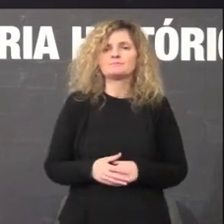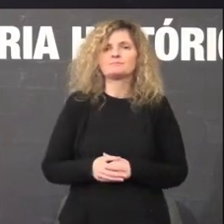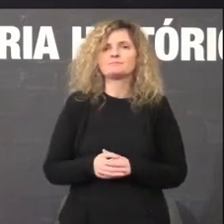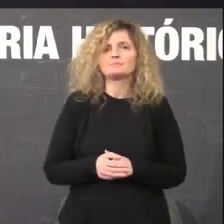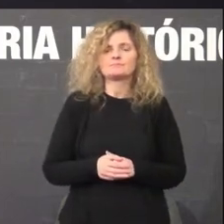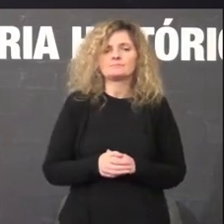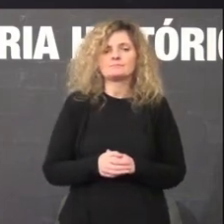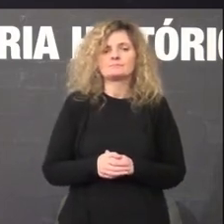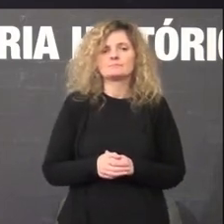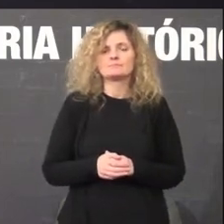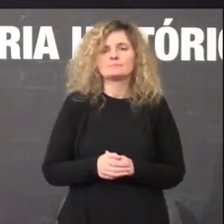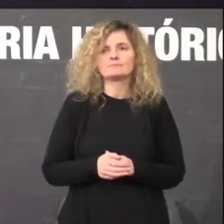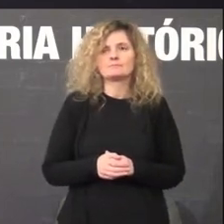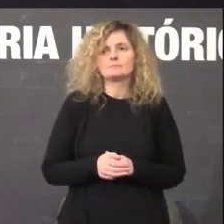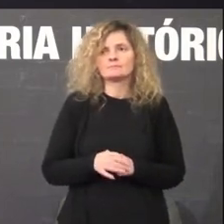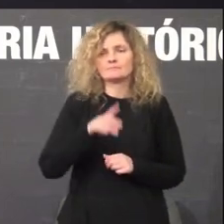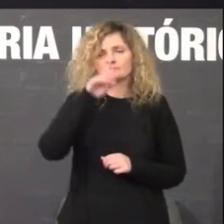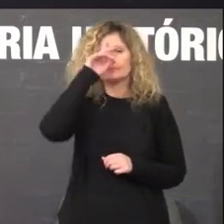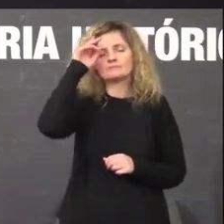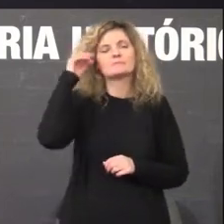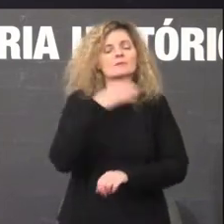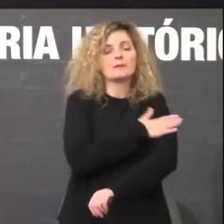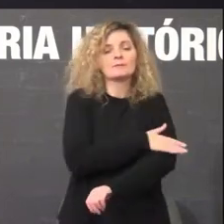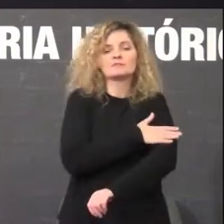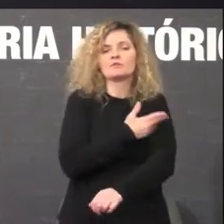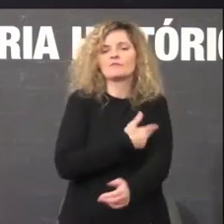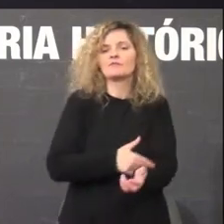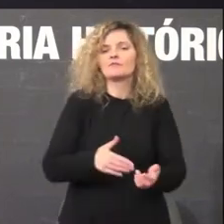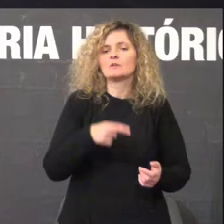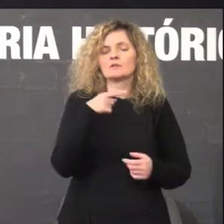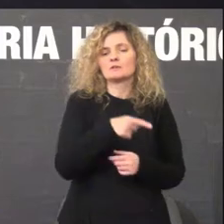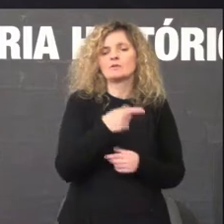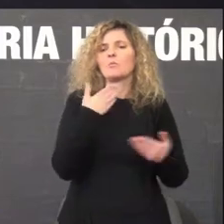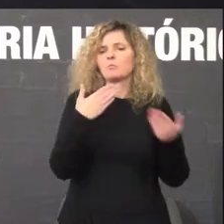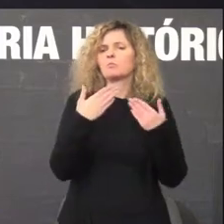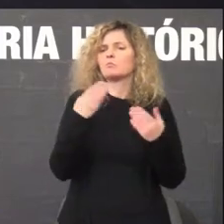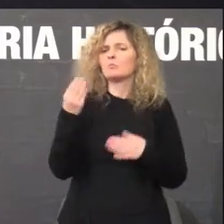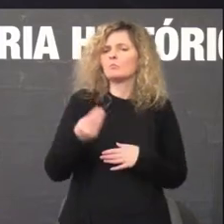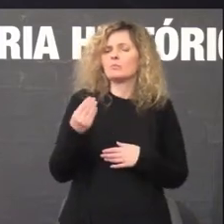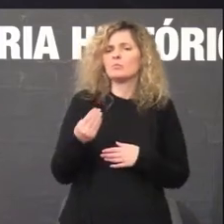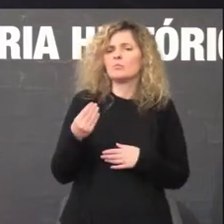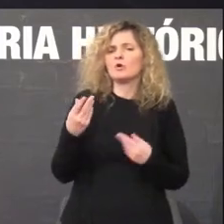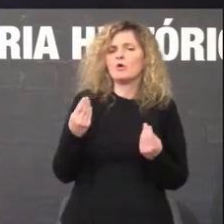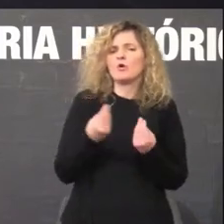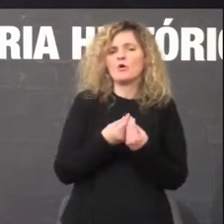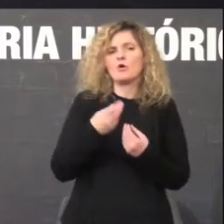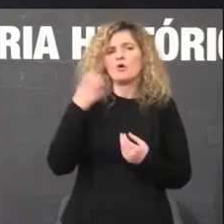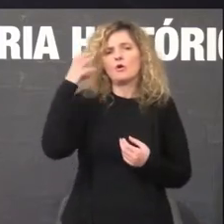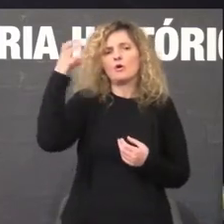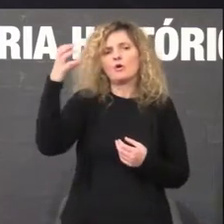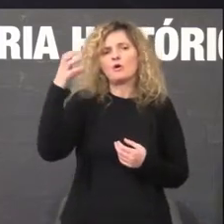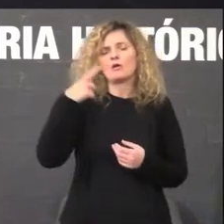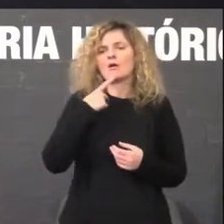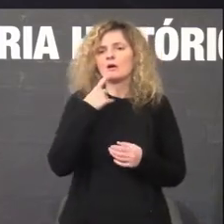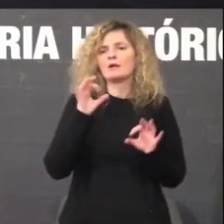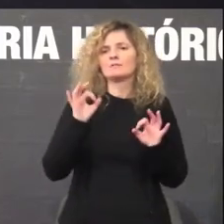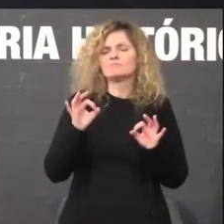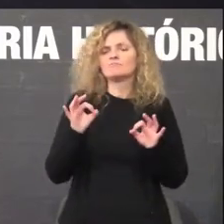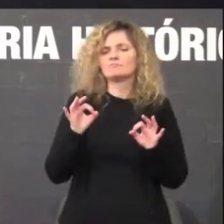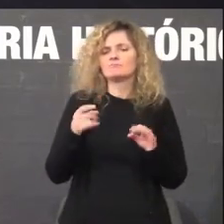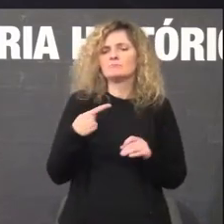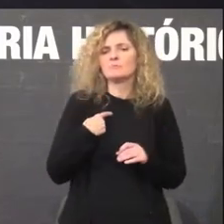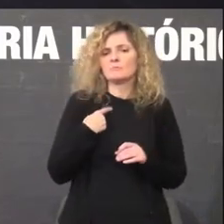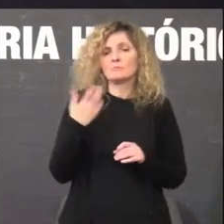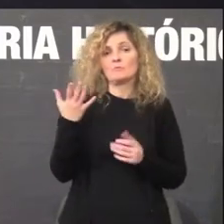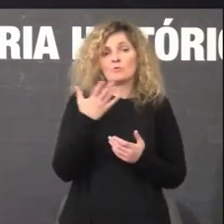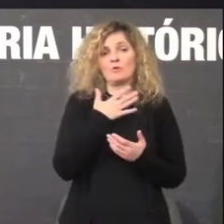y los ministros de Franco saben que él tiene muy buena relación con la monarquía de Arabia Saudí. Esto es una cosa. Y entonces